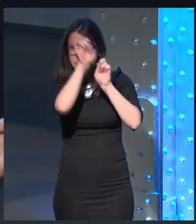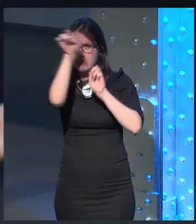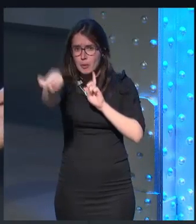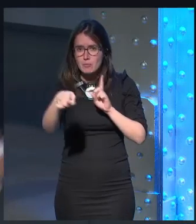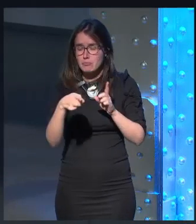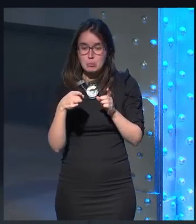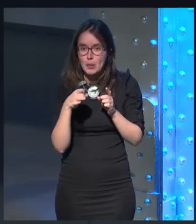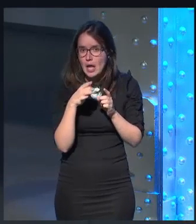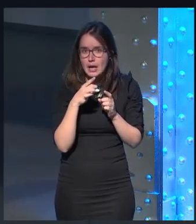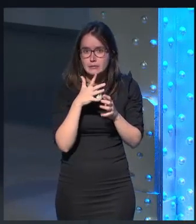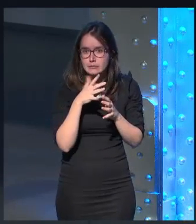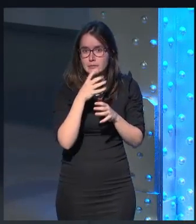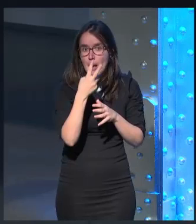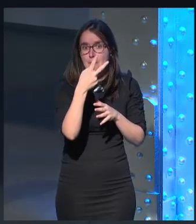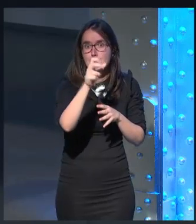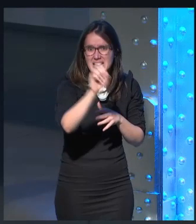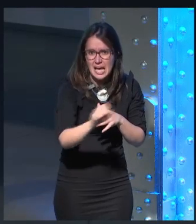generación, en dos?